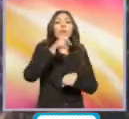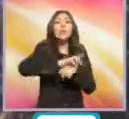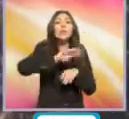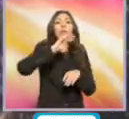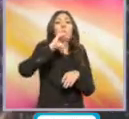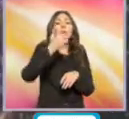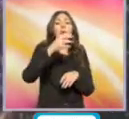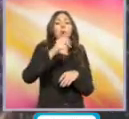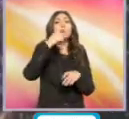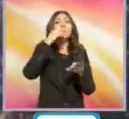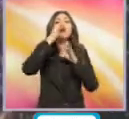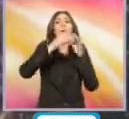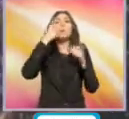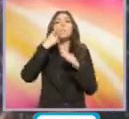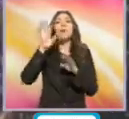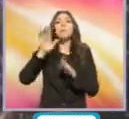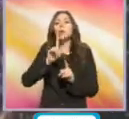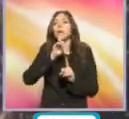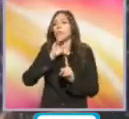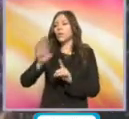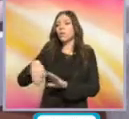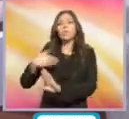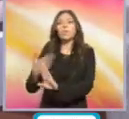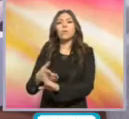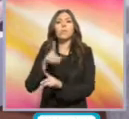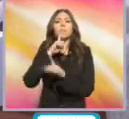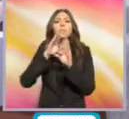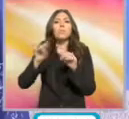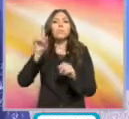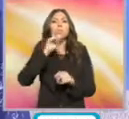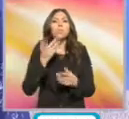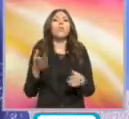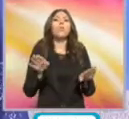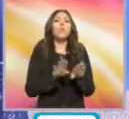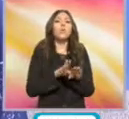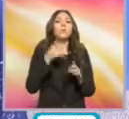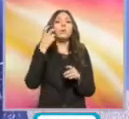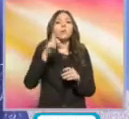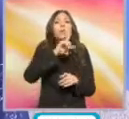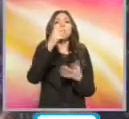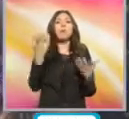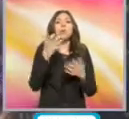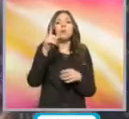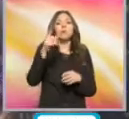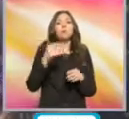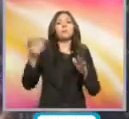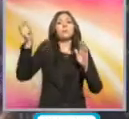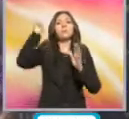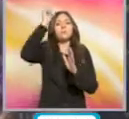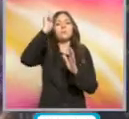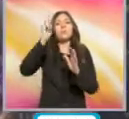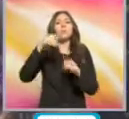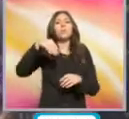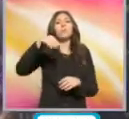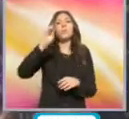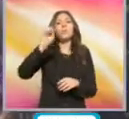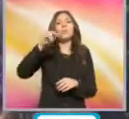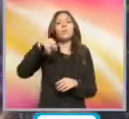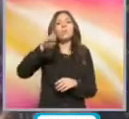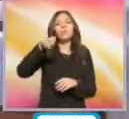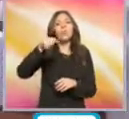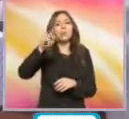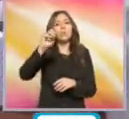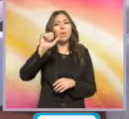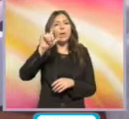es la cumbre de esta campaña? El Monumento a la Madre. Como ya en el 44, ya institucionalizado por